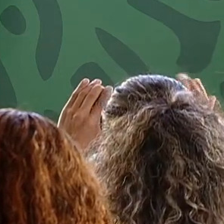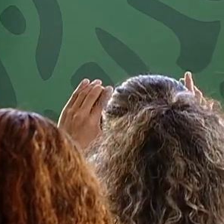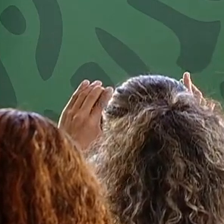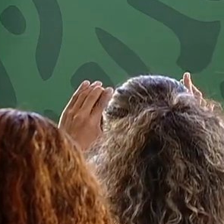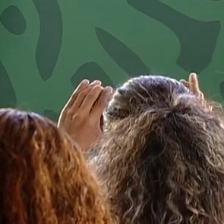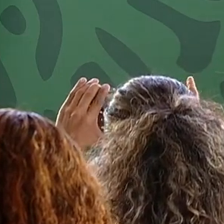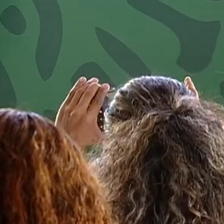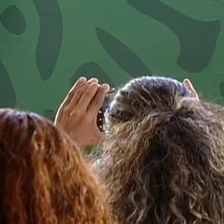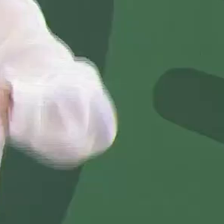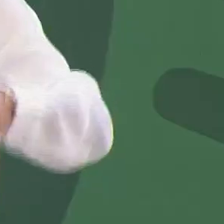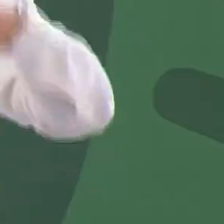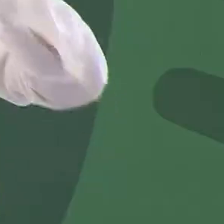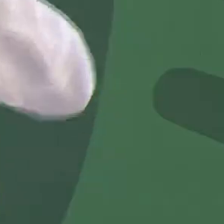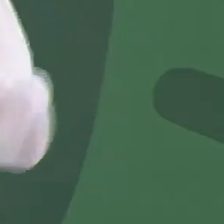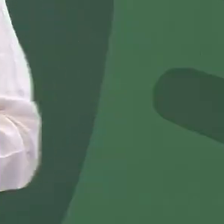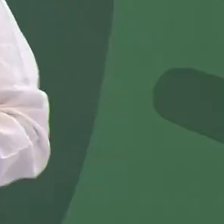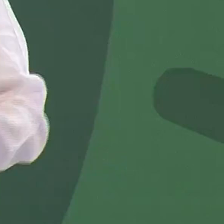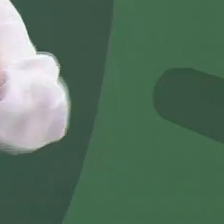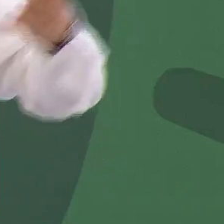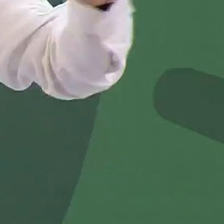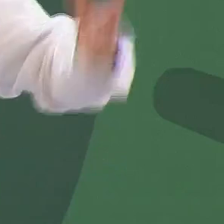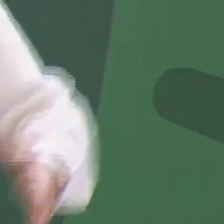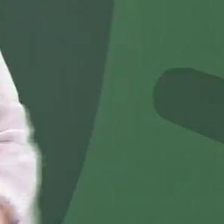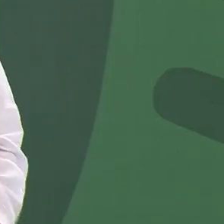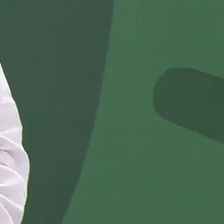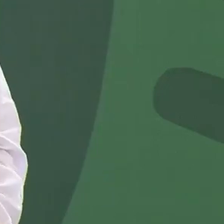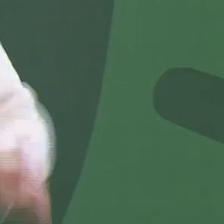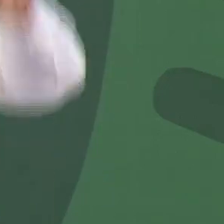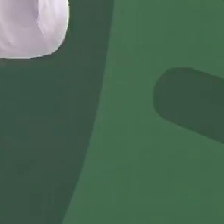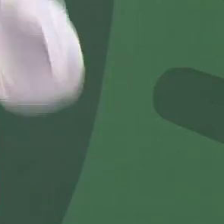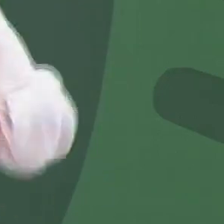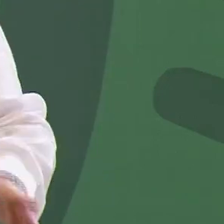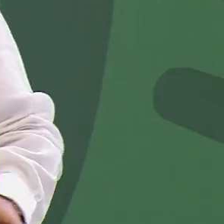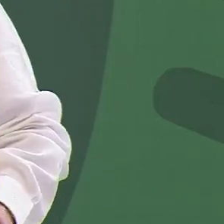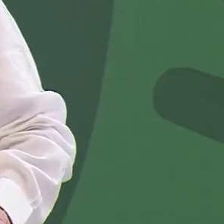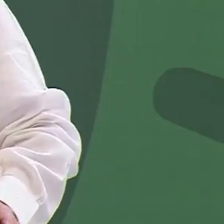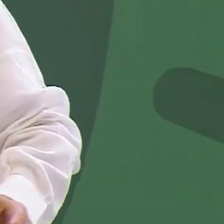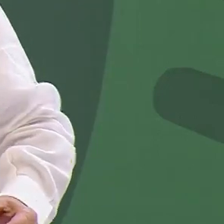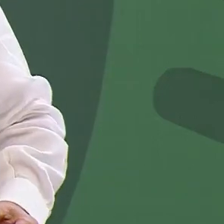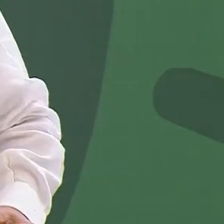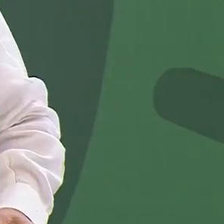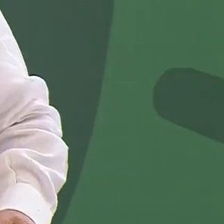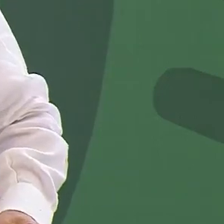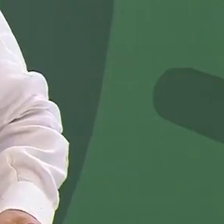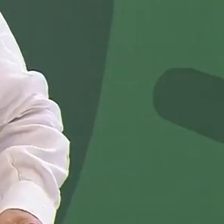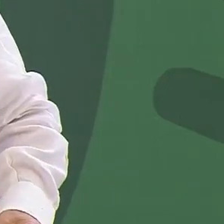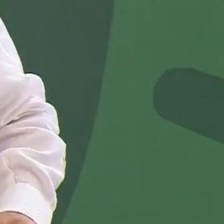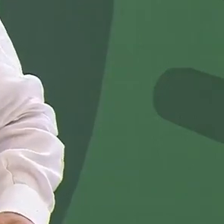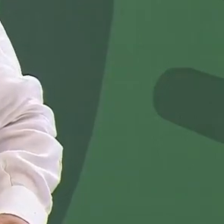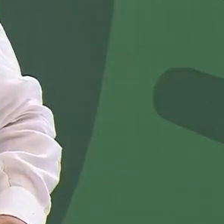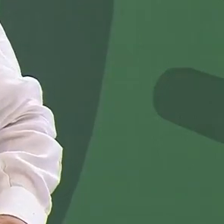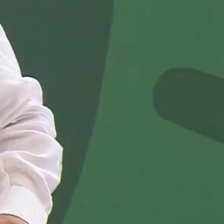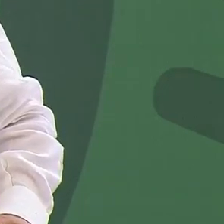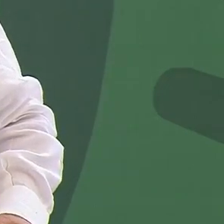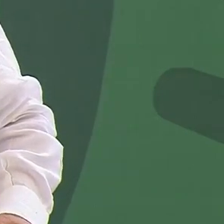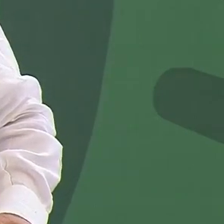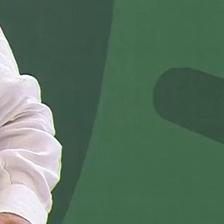Naranjos, que es un pueblo de… ¿Por qué? Pues mi tierra. Hoy los visito, pero visito todo el estado.